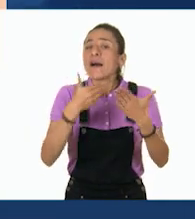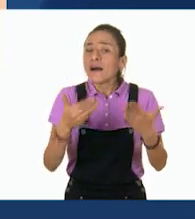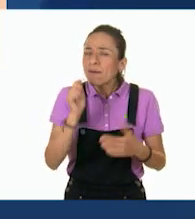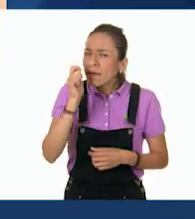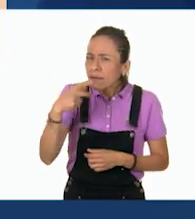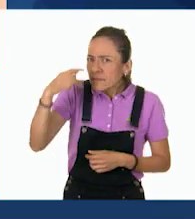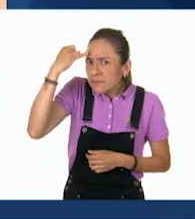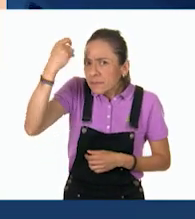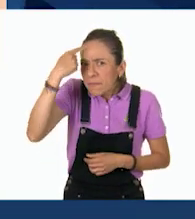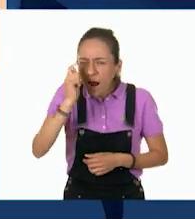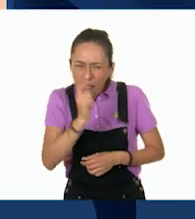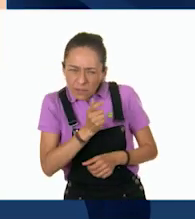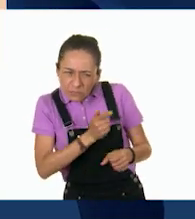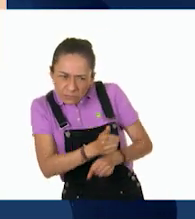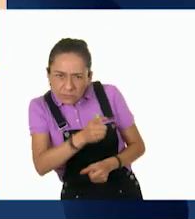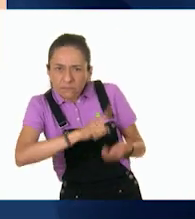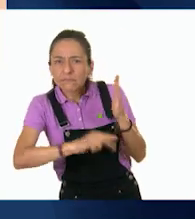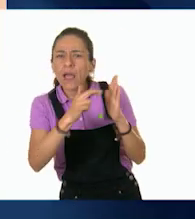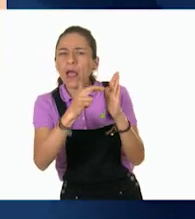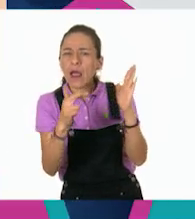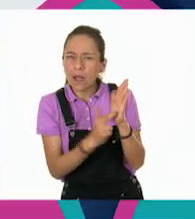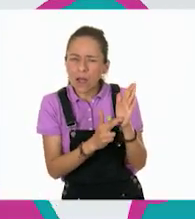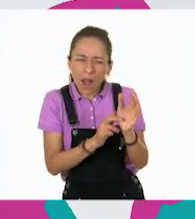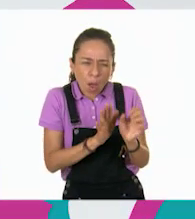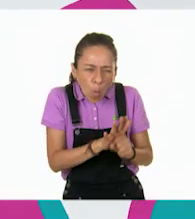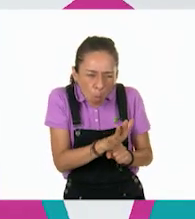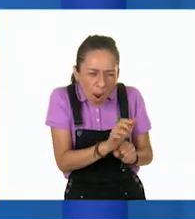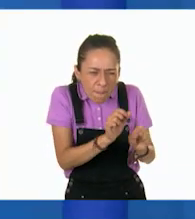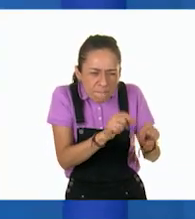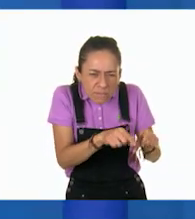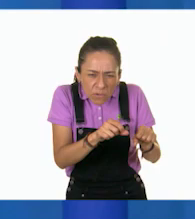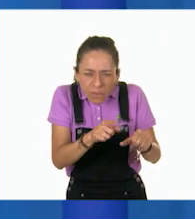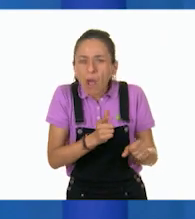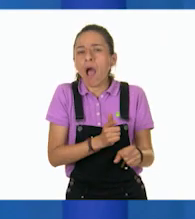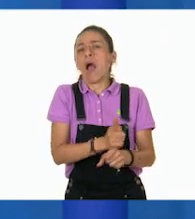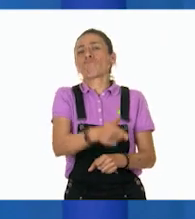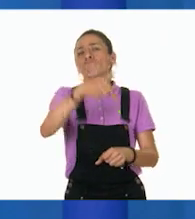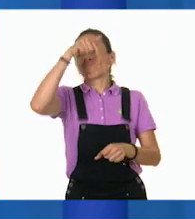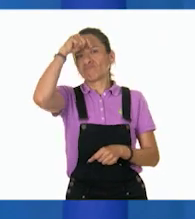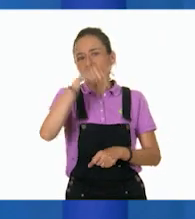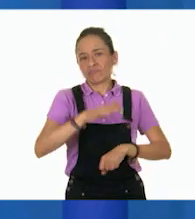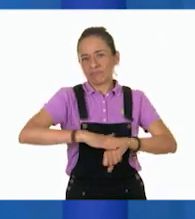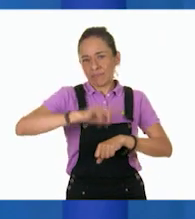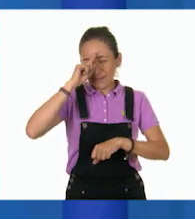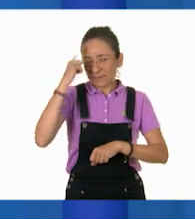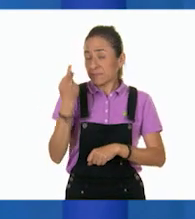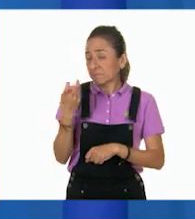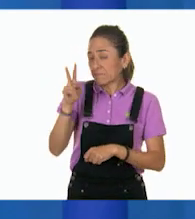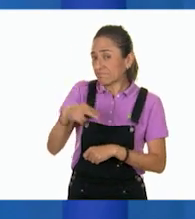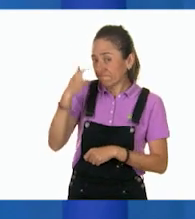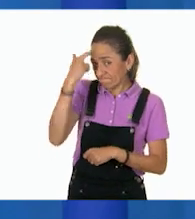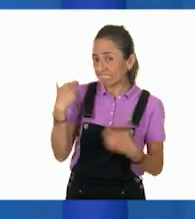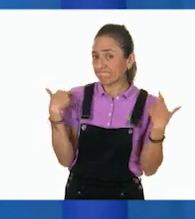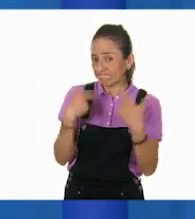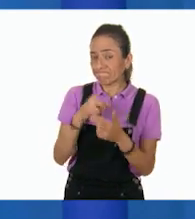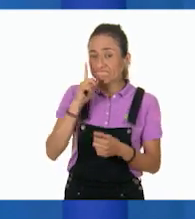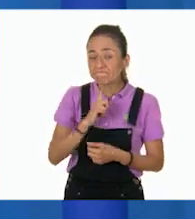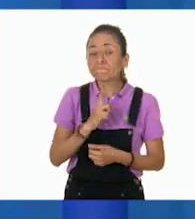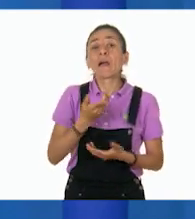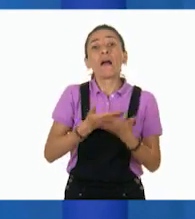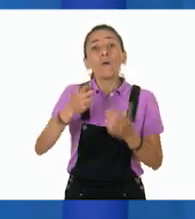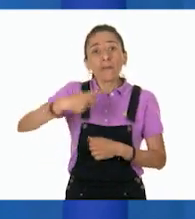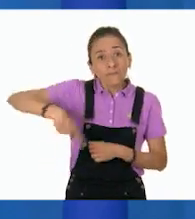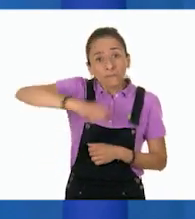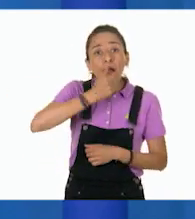regla o patrón que existe entre ellos. Así es, maestra, y es bueno que las alumnas y los alumnos compartan